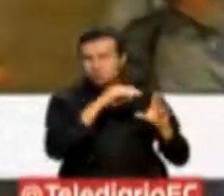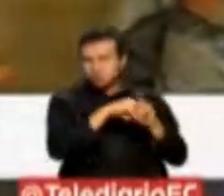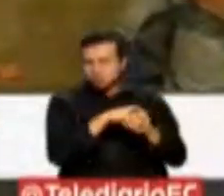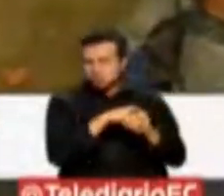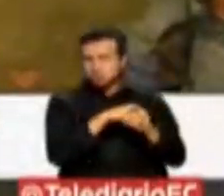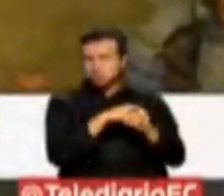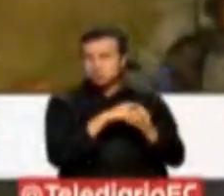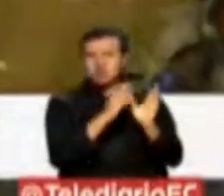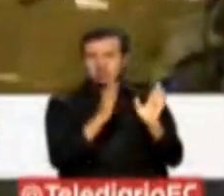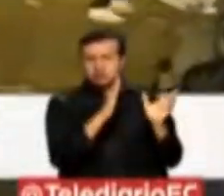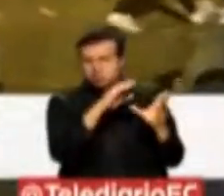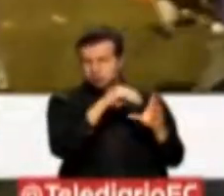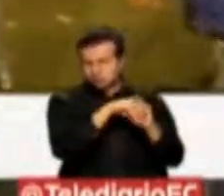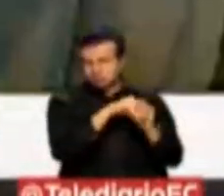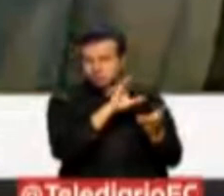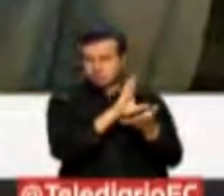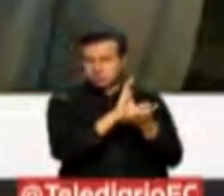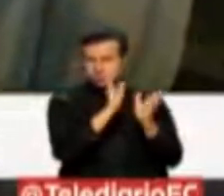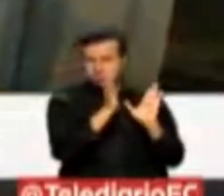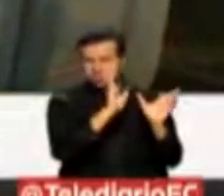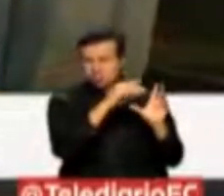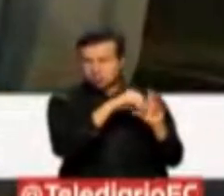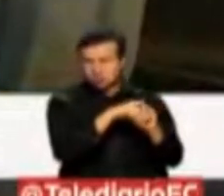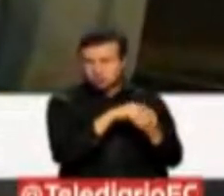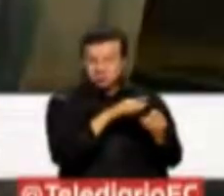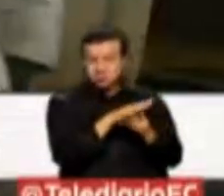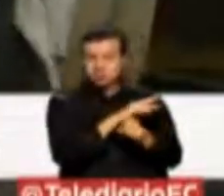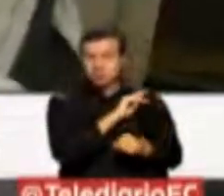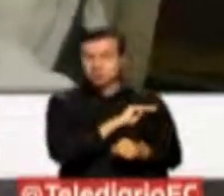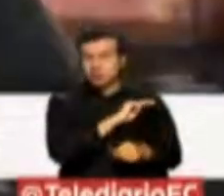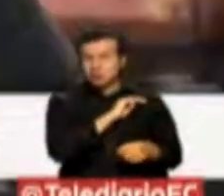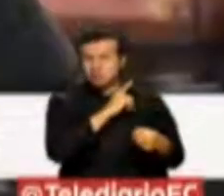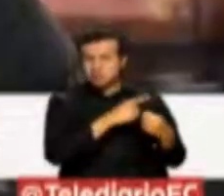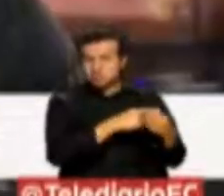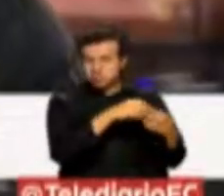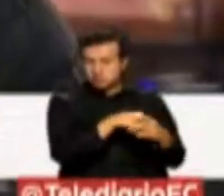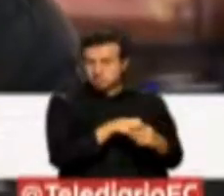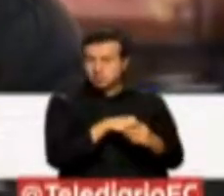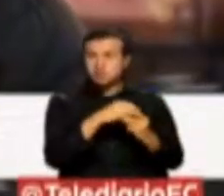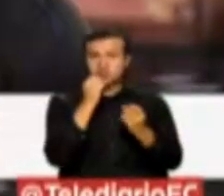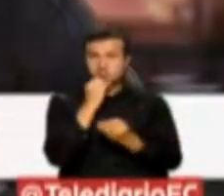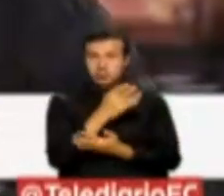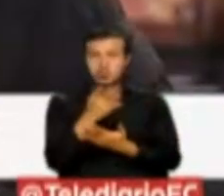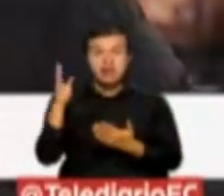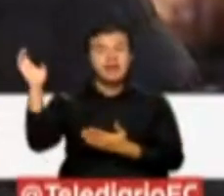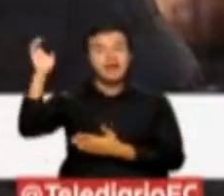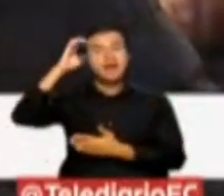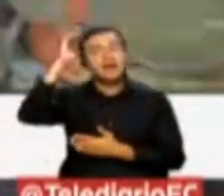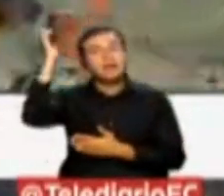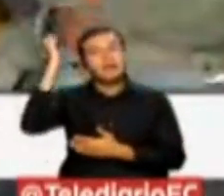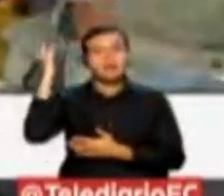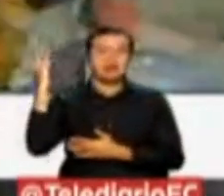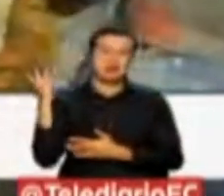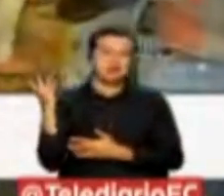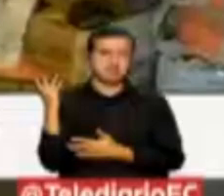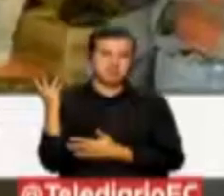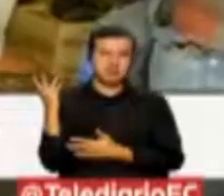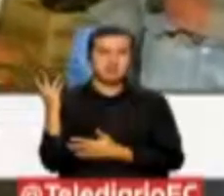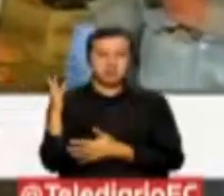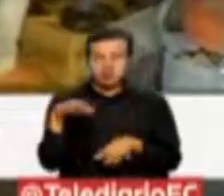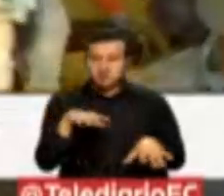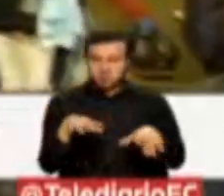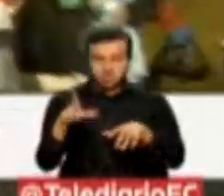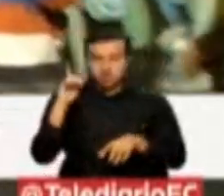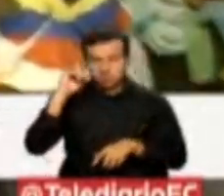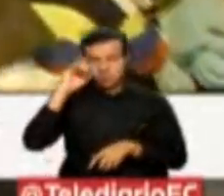para trasladarse a los centros de tránsito temporal del municipio de Quito. Decretando el estado de emergencia. Una acción coordinada con